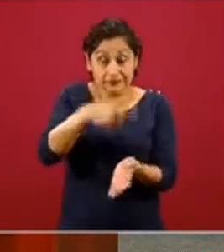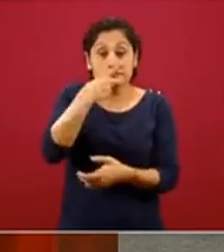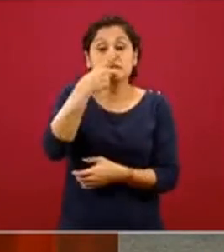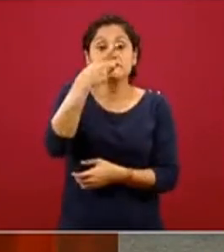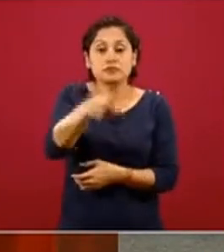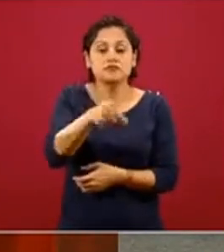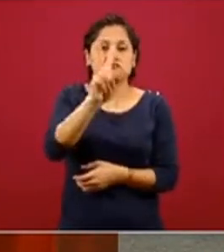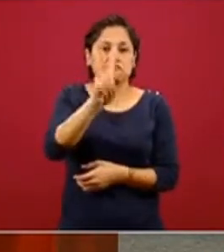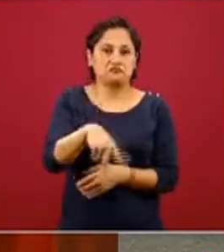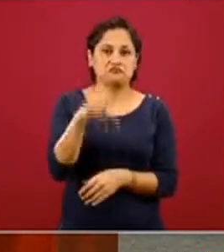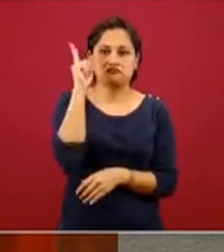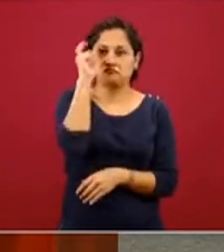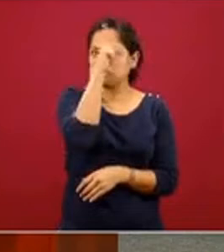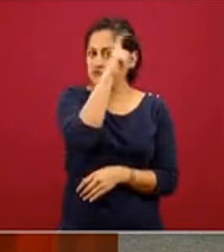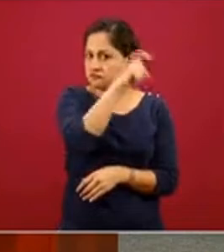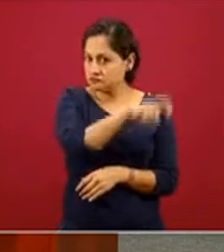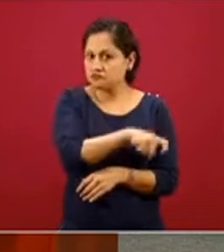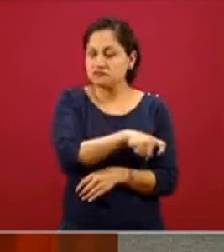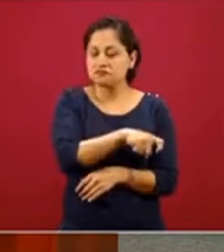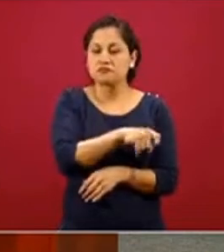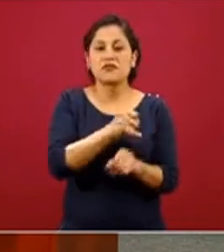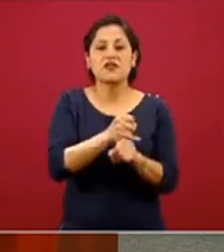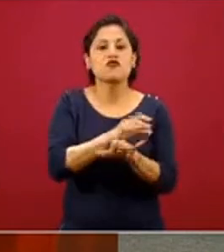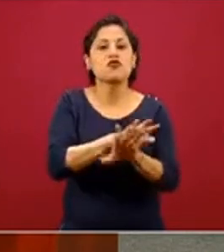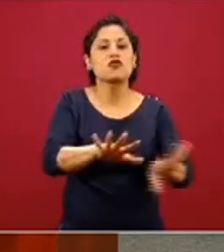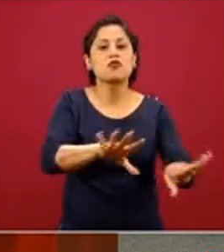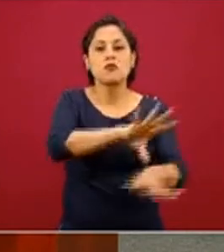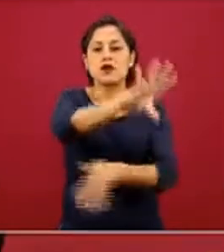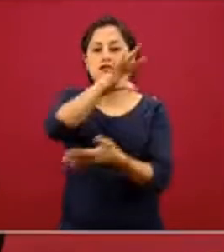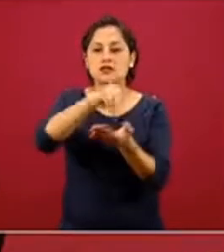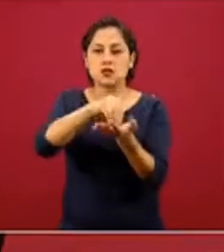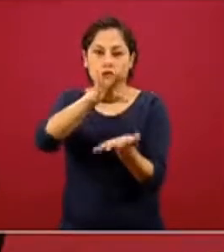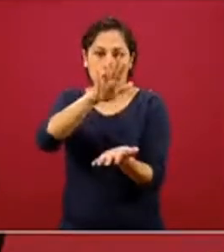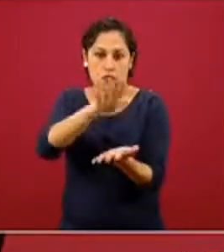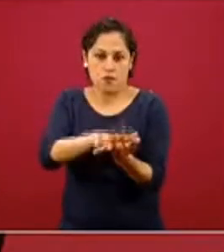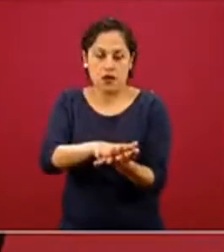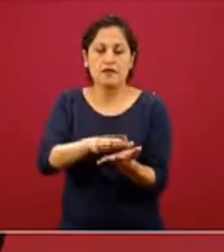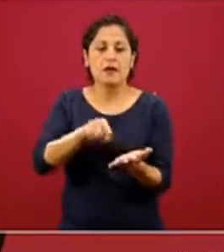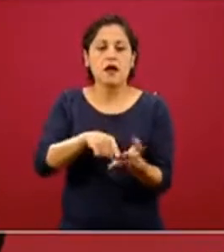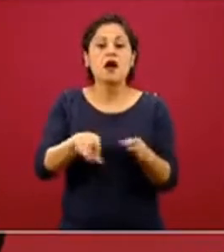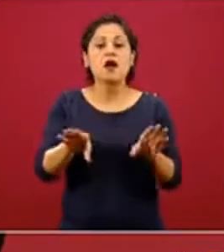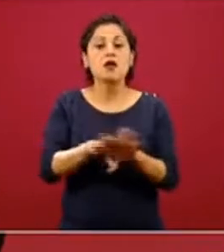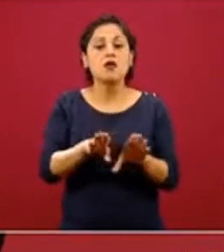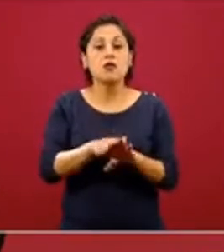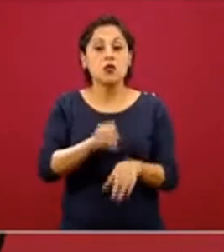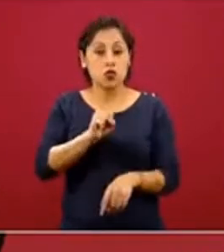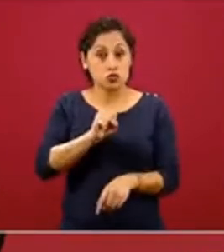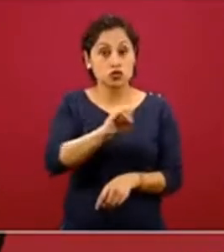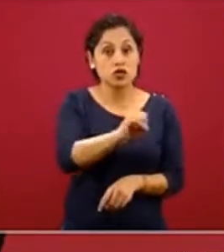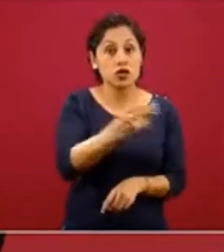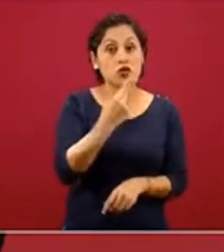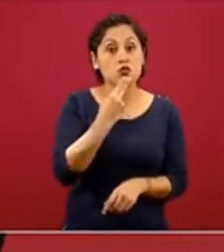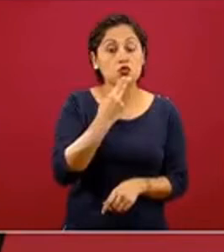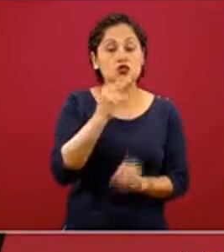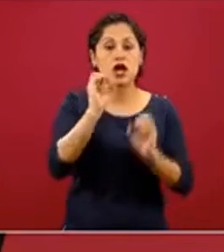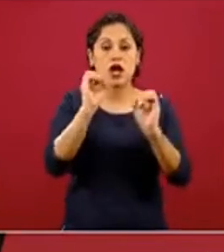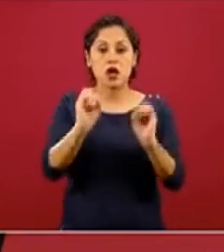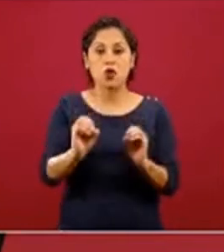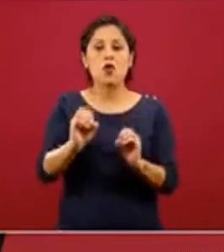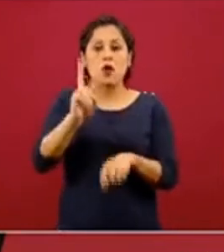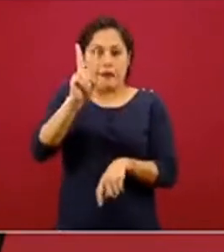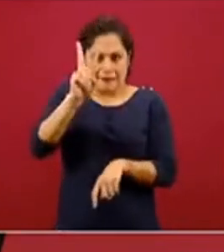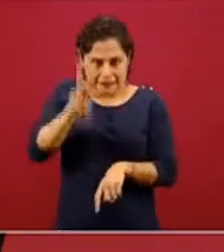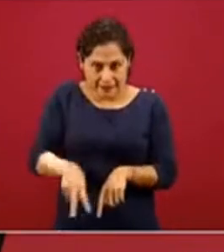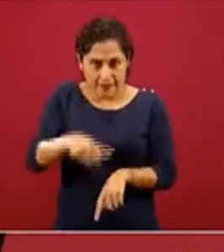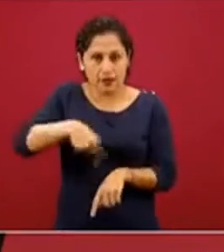poder documentar lo que separa entre la indicación de uso y el verdadero uso en la población, que justamente